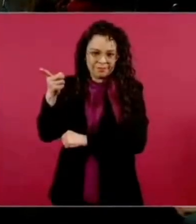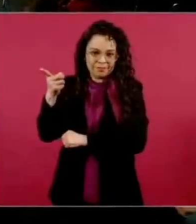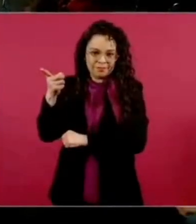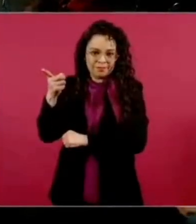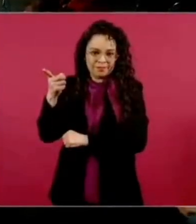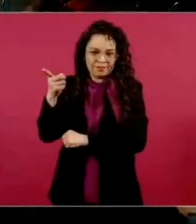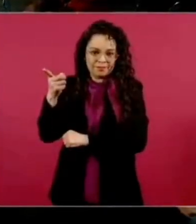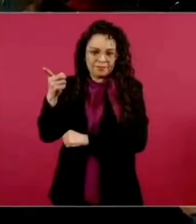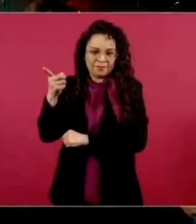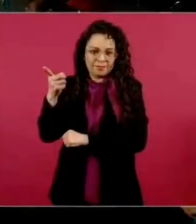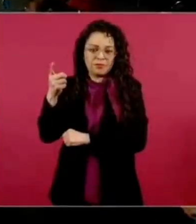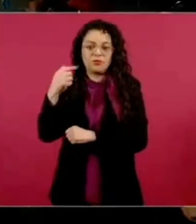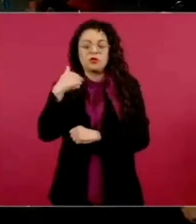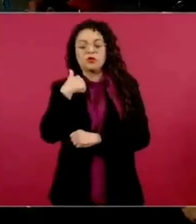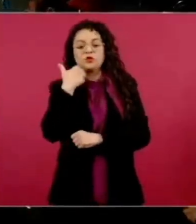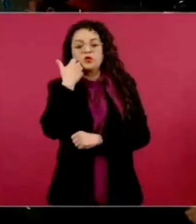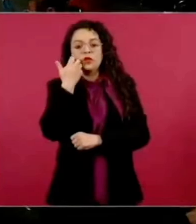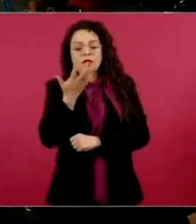servidor